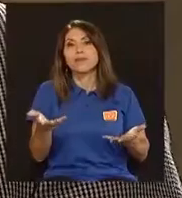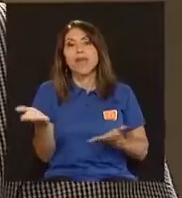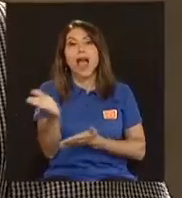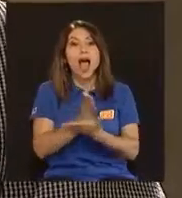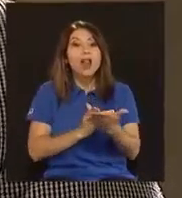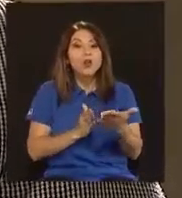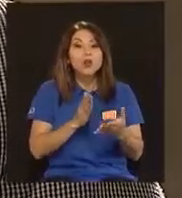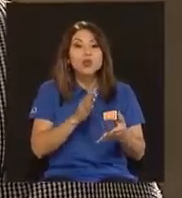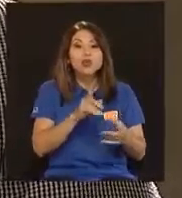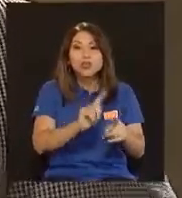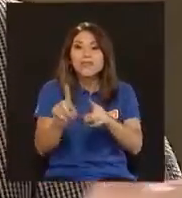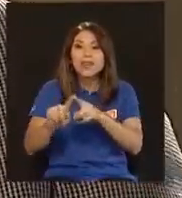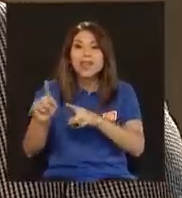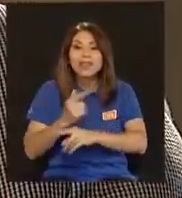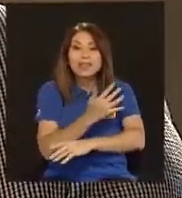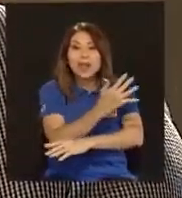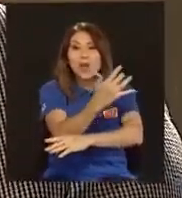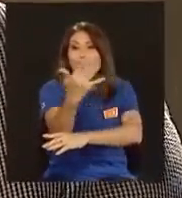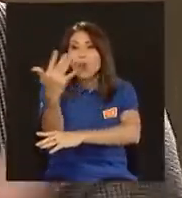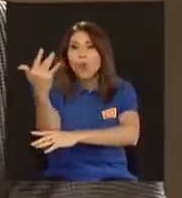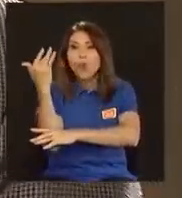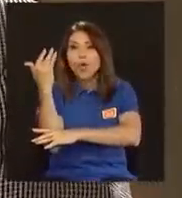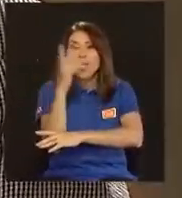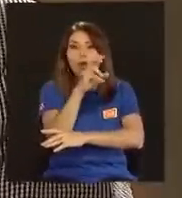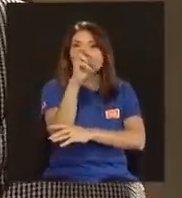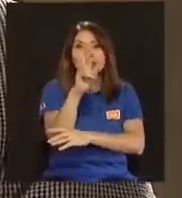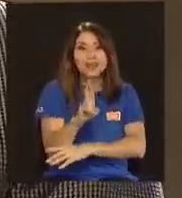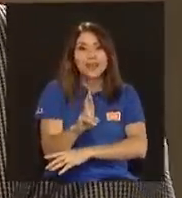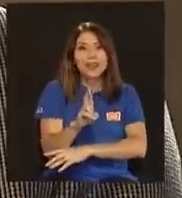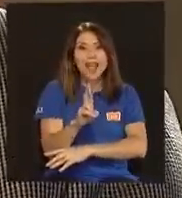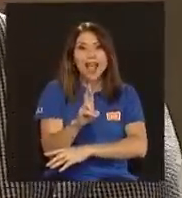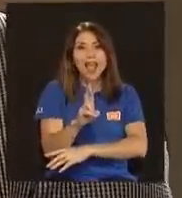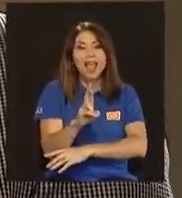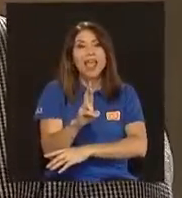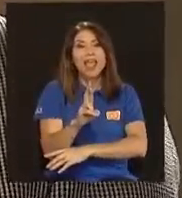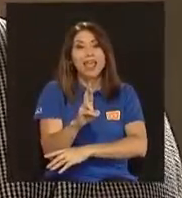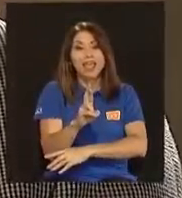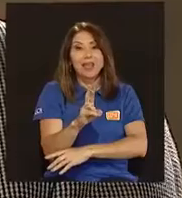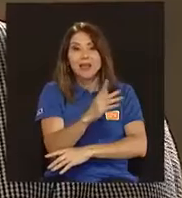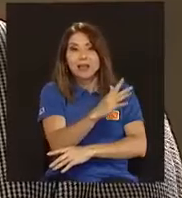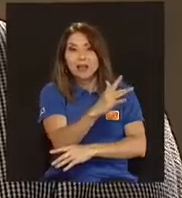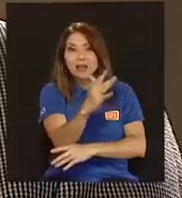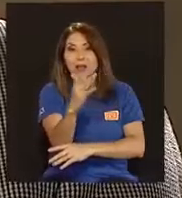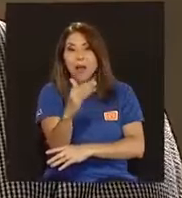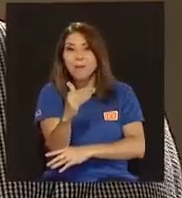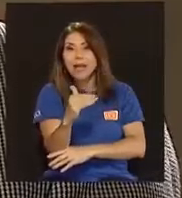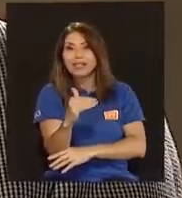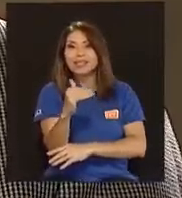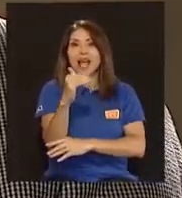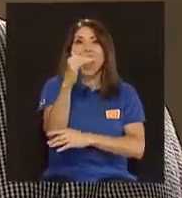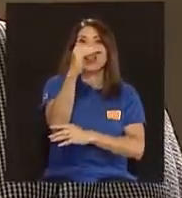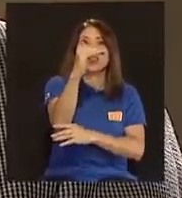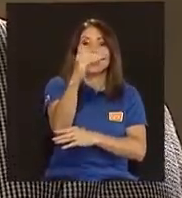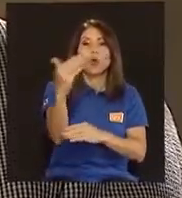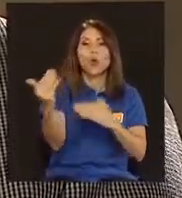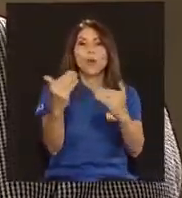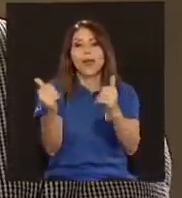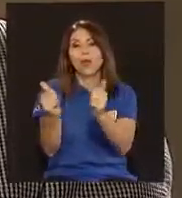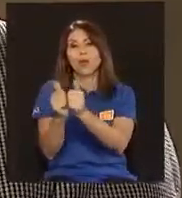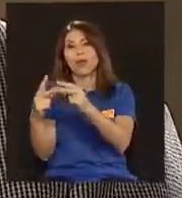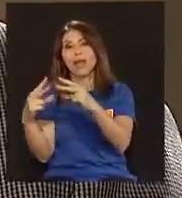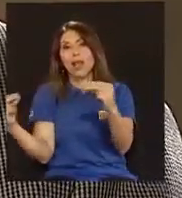cultivos en Costa Rica es en promedio más alto que el que uno ve en Nicaragua. Y entonces, en una buena cantidad de las explotaciones,